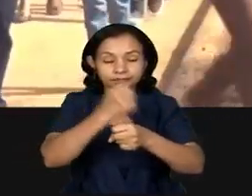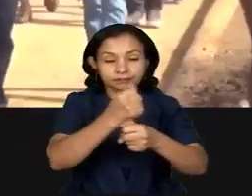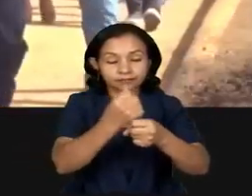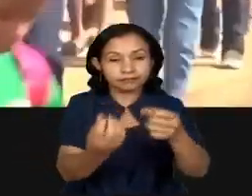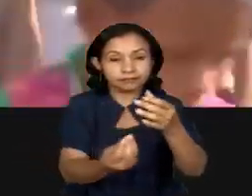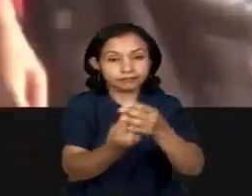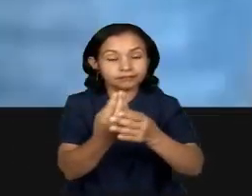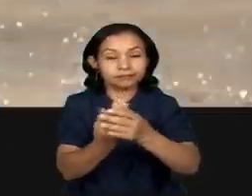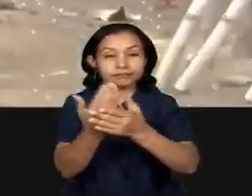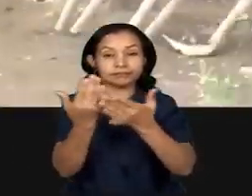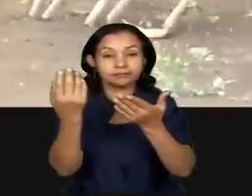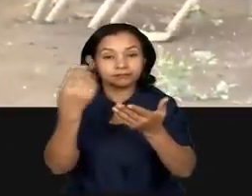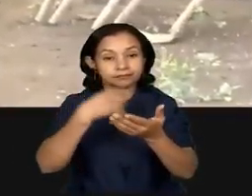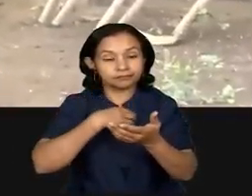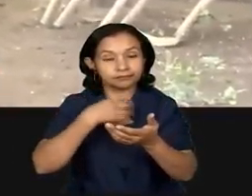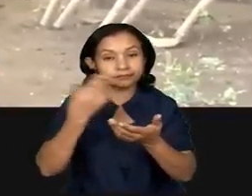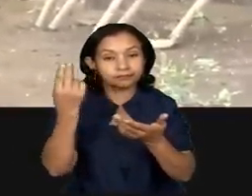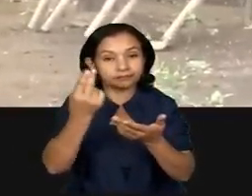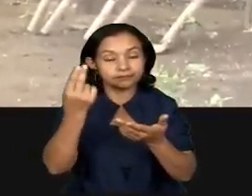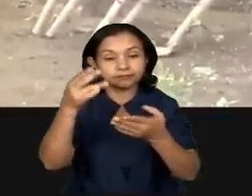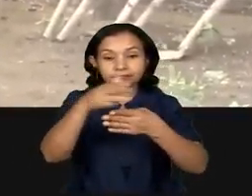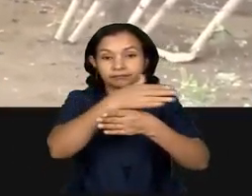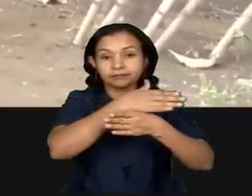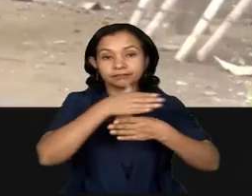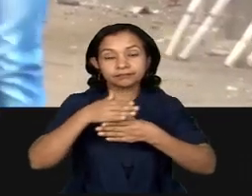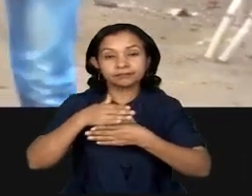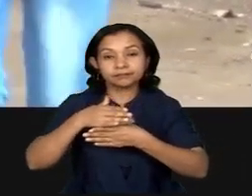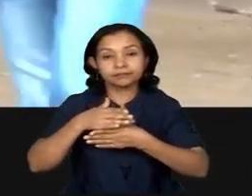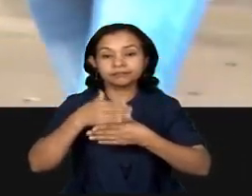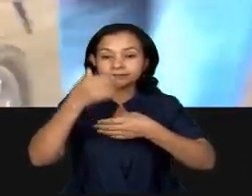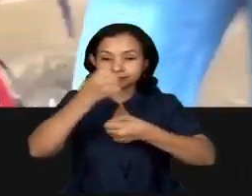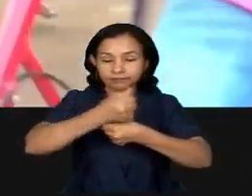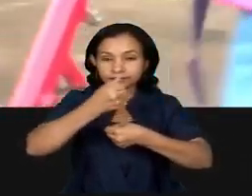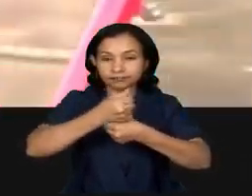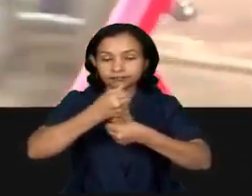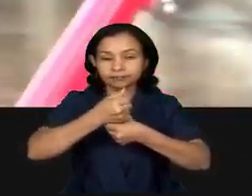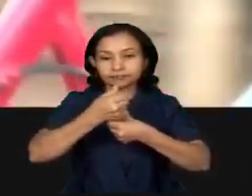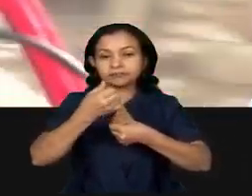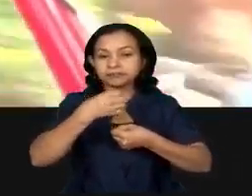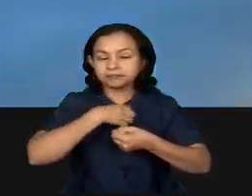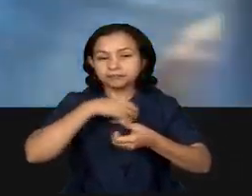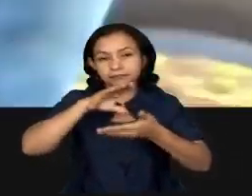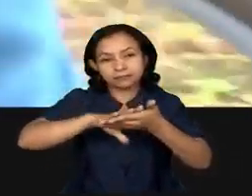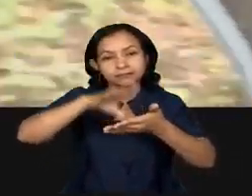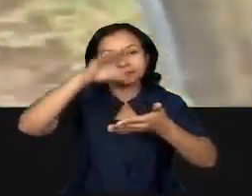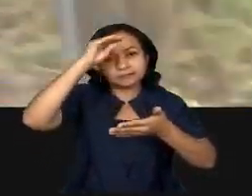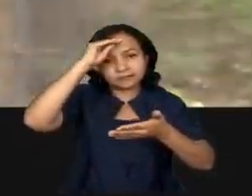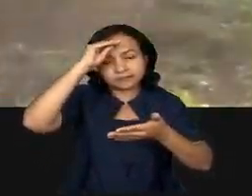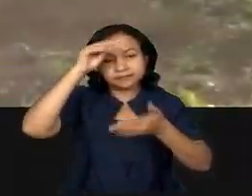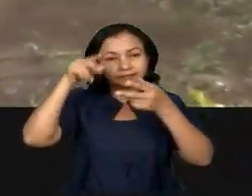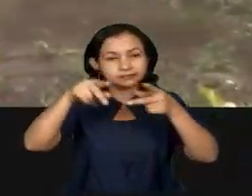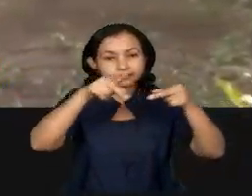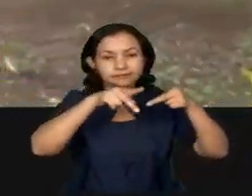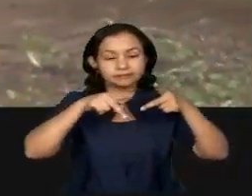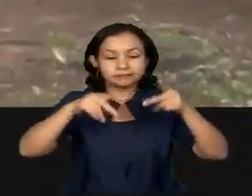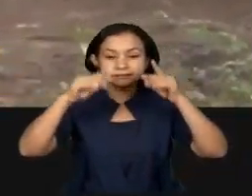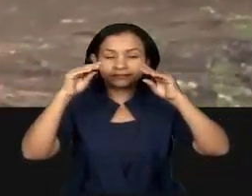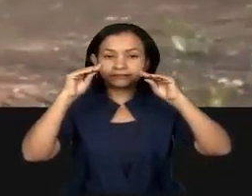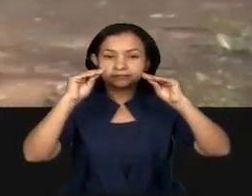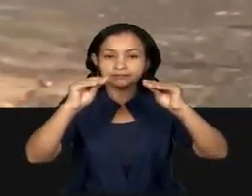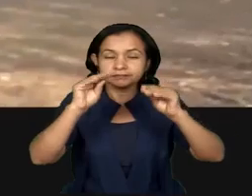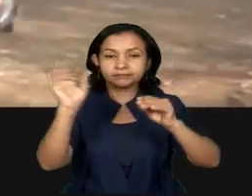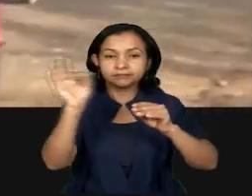la empleabilidad, las alternativas de laborales, de oficio, de tal manera que la educación,